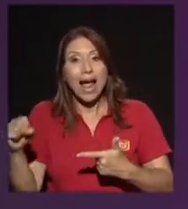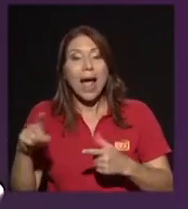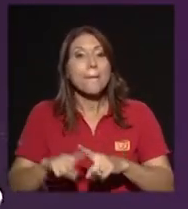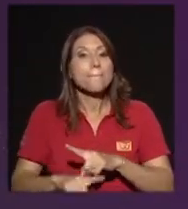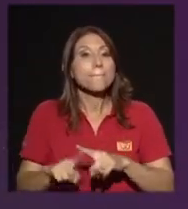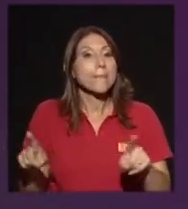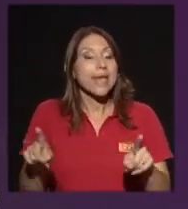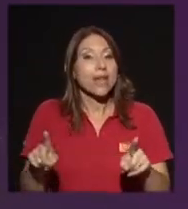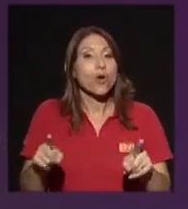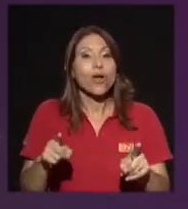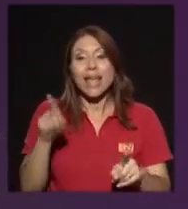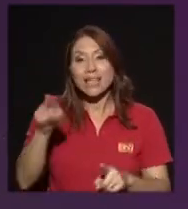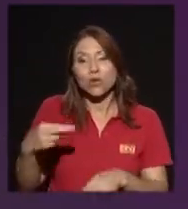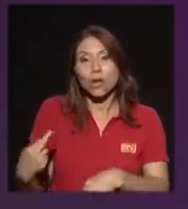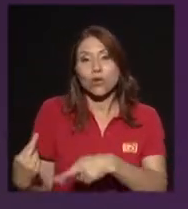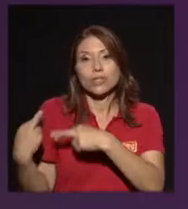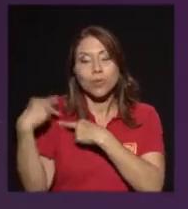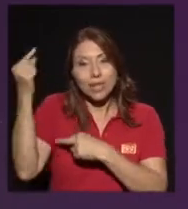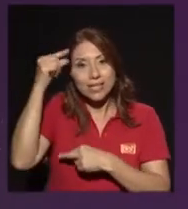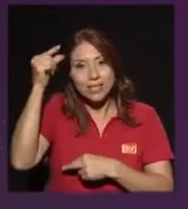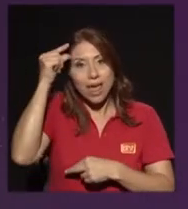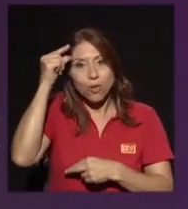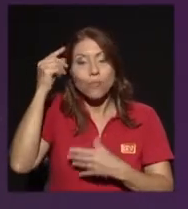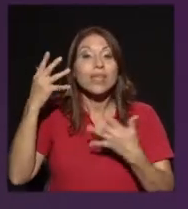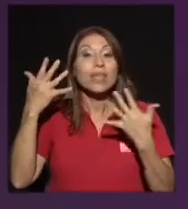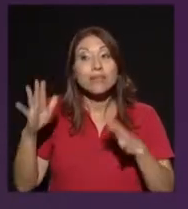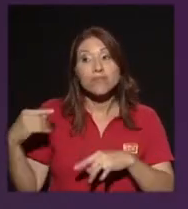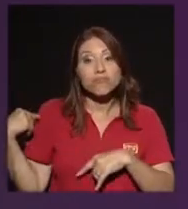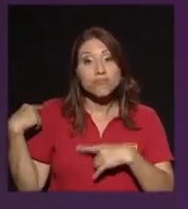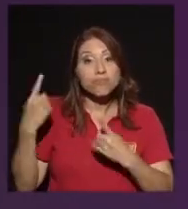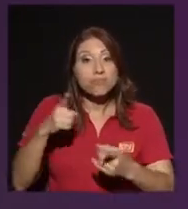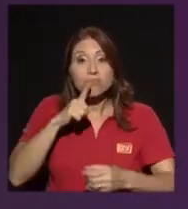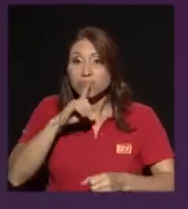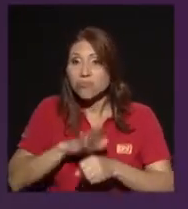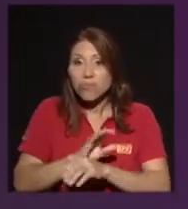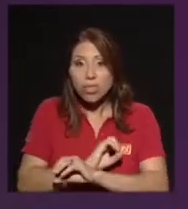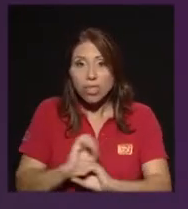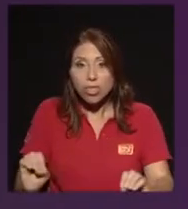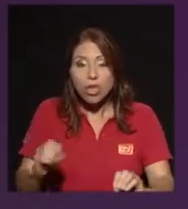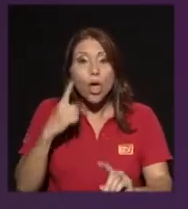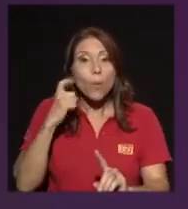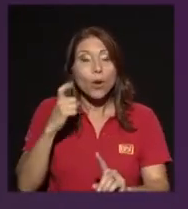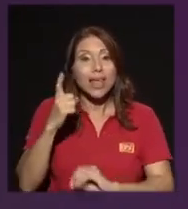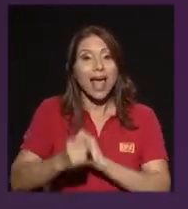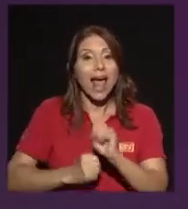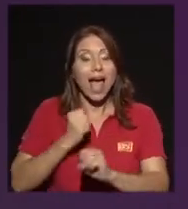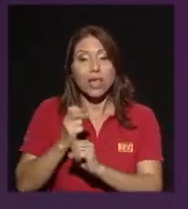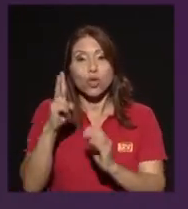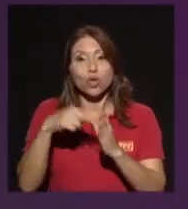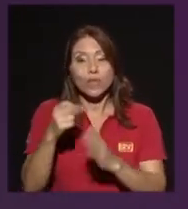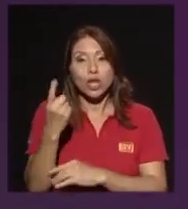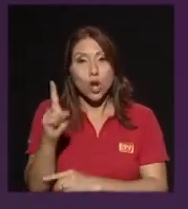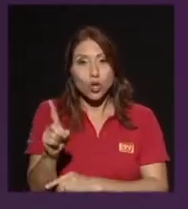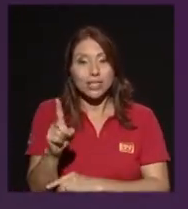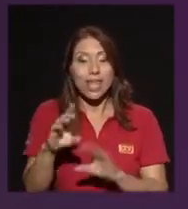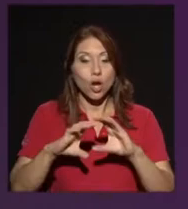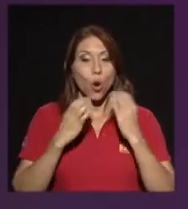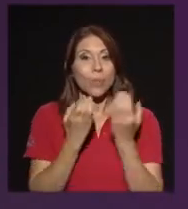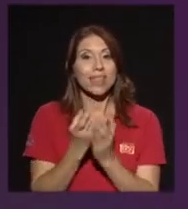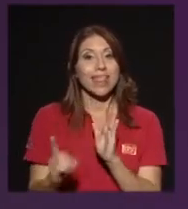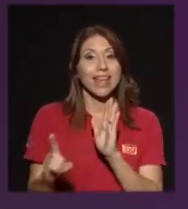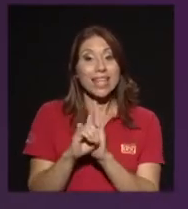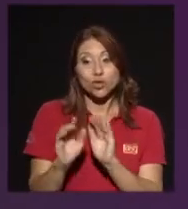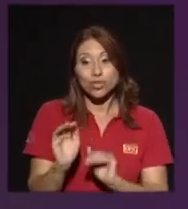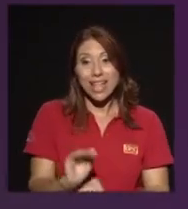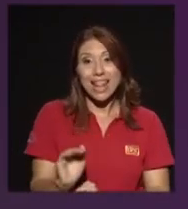le corresponde al Estado como tal, y ha venido incumpliendo esto, porque incluso desde el 2011 las recomendaciones del Comité de Derechos del